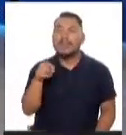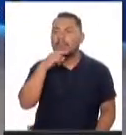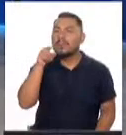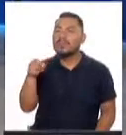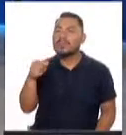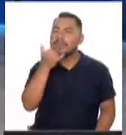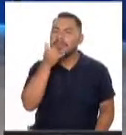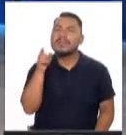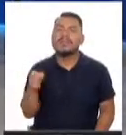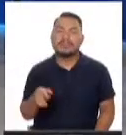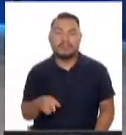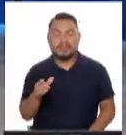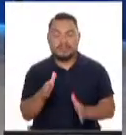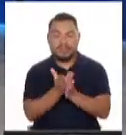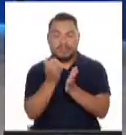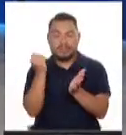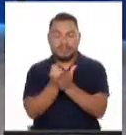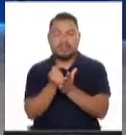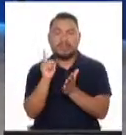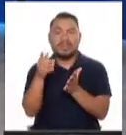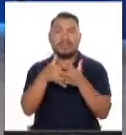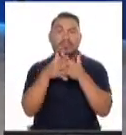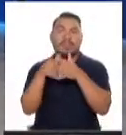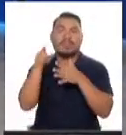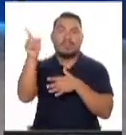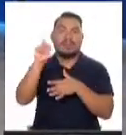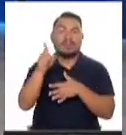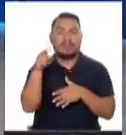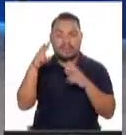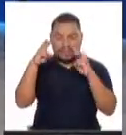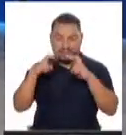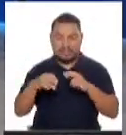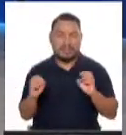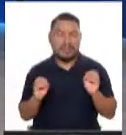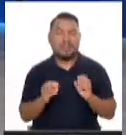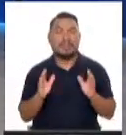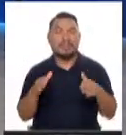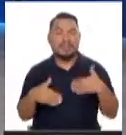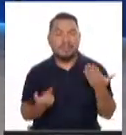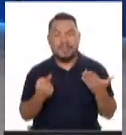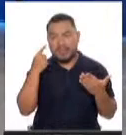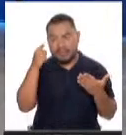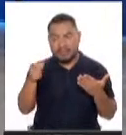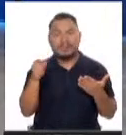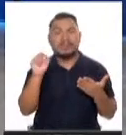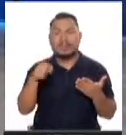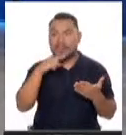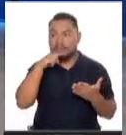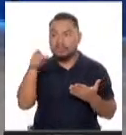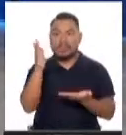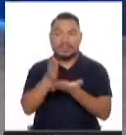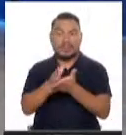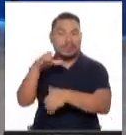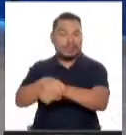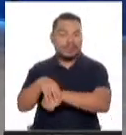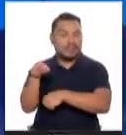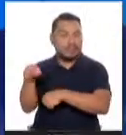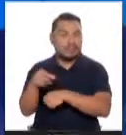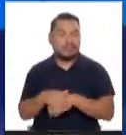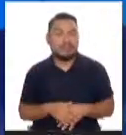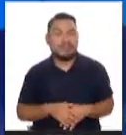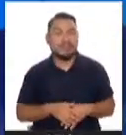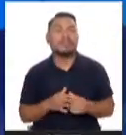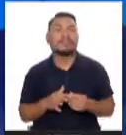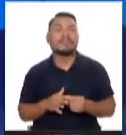Porque el cuadernillo todavía no está en los Estados Unidos para ser evaluado y para poder decidir si es que se la detiene allá en ese país. Claro, y podría